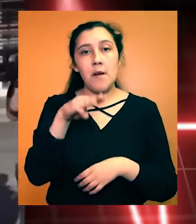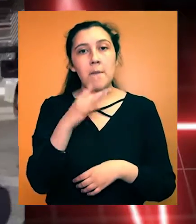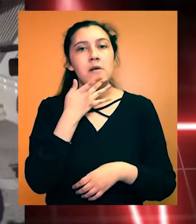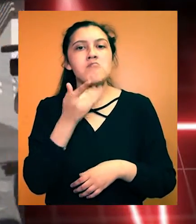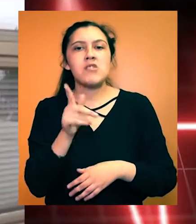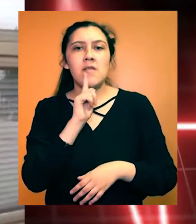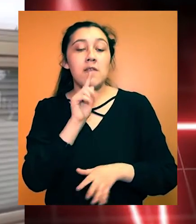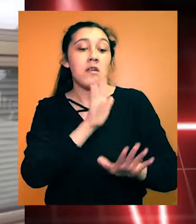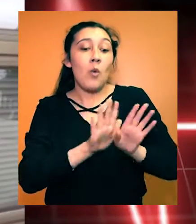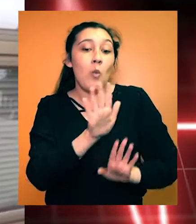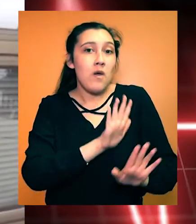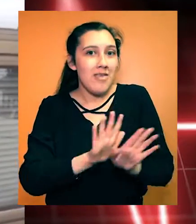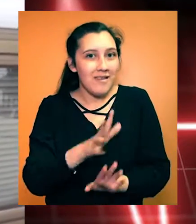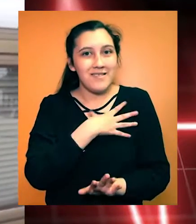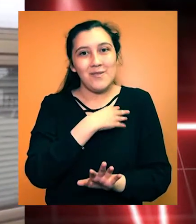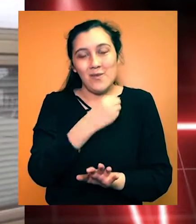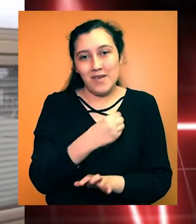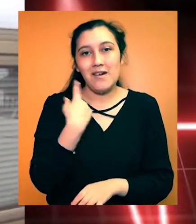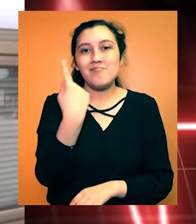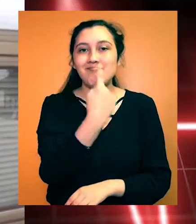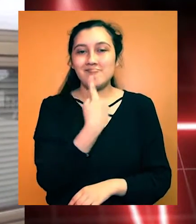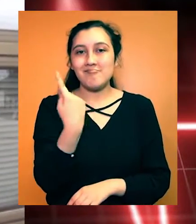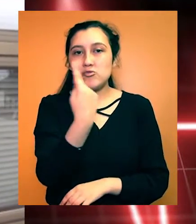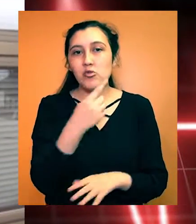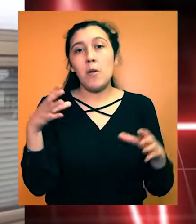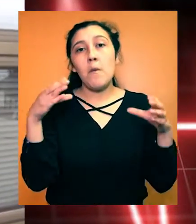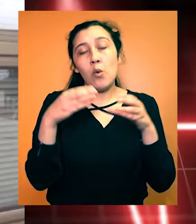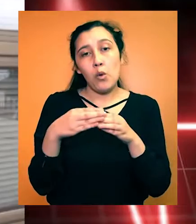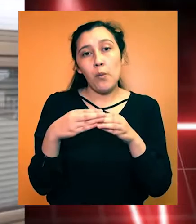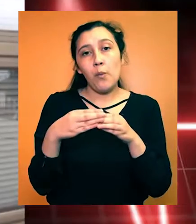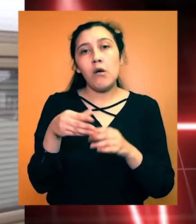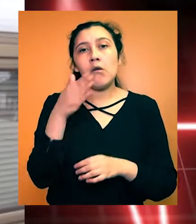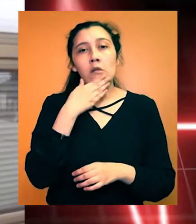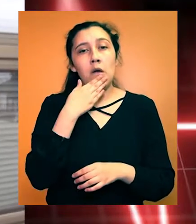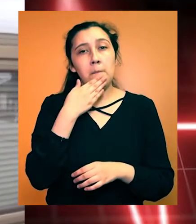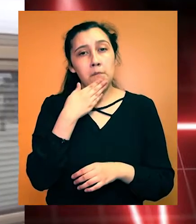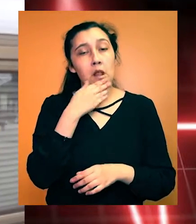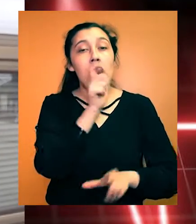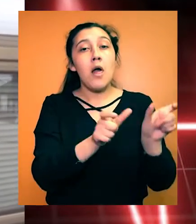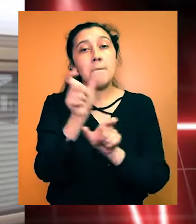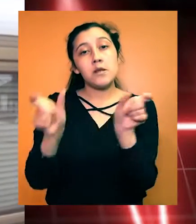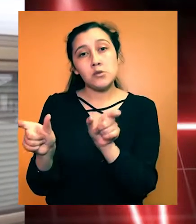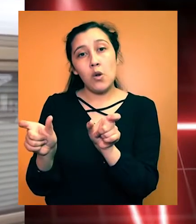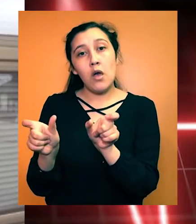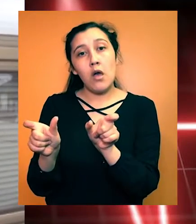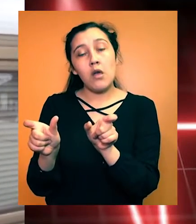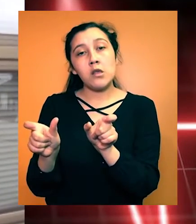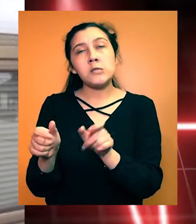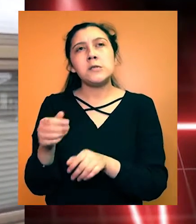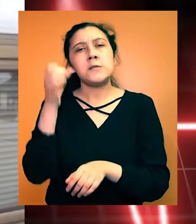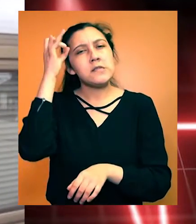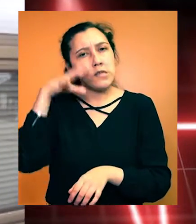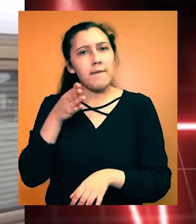bebé. Nosotros como corporación y yo creo que la gran mayoría de los ciudadanos de este país creen que la madre también tiene su cuota